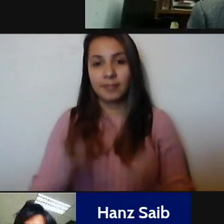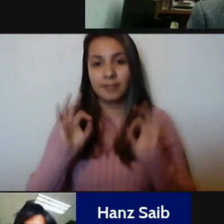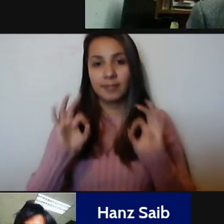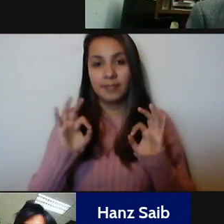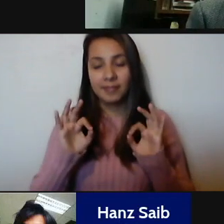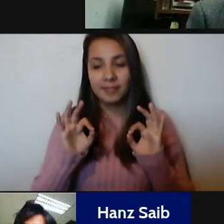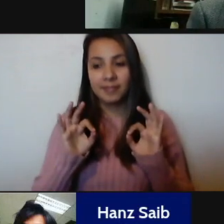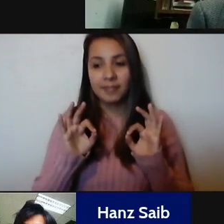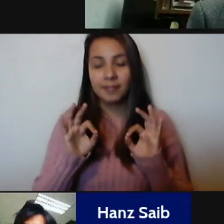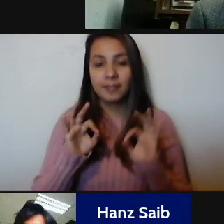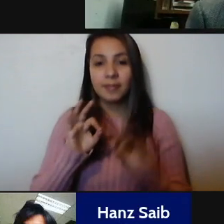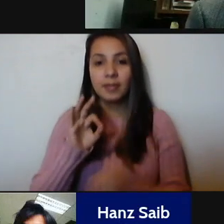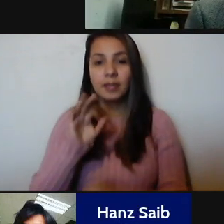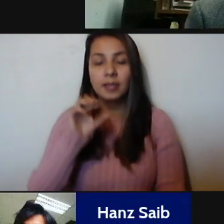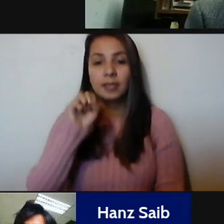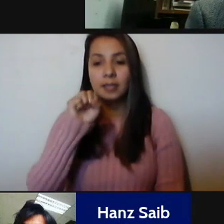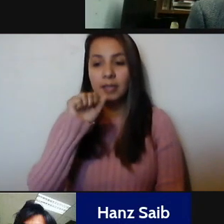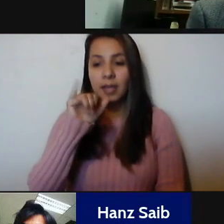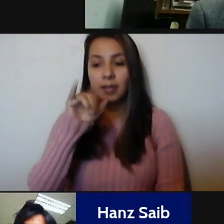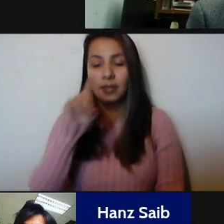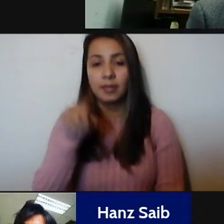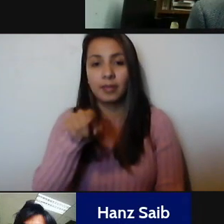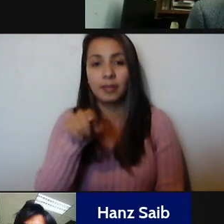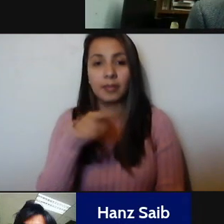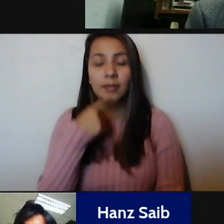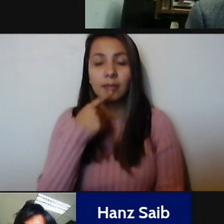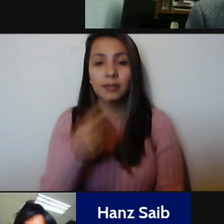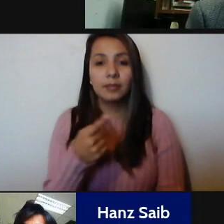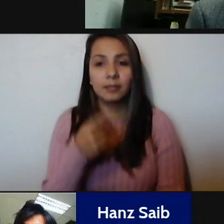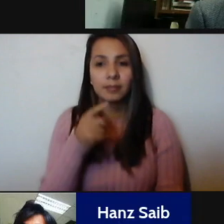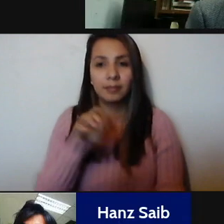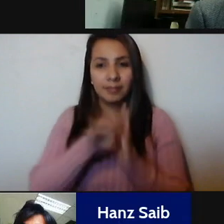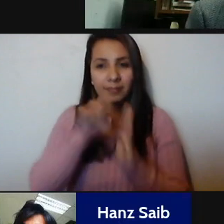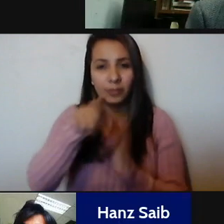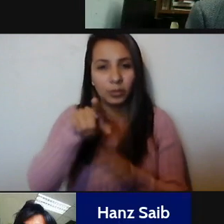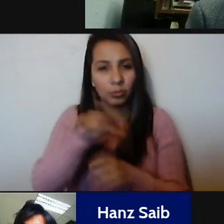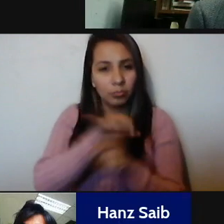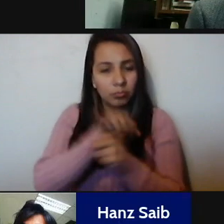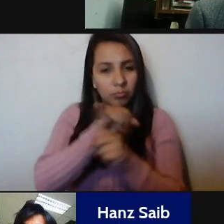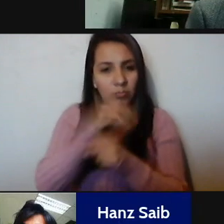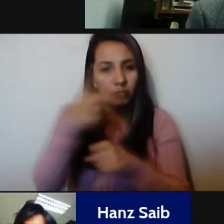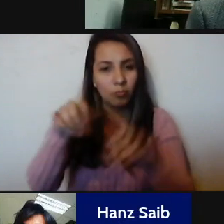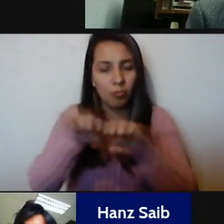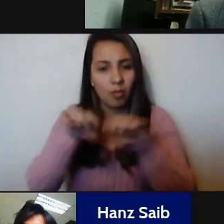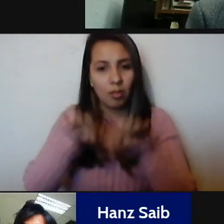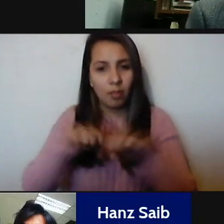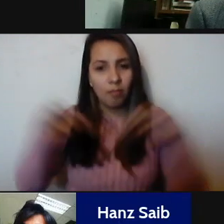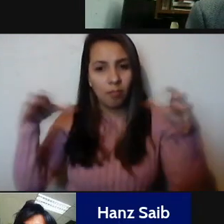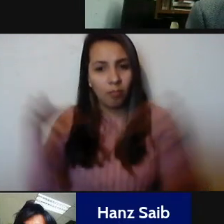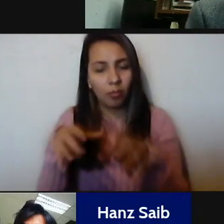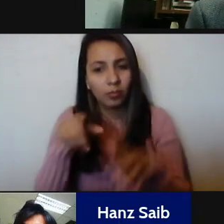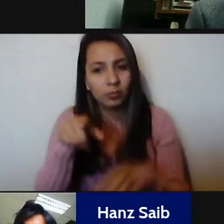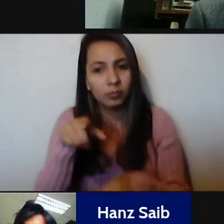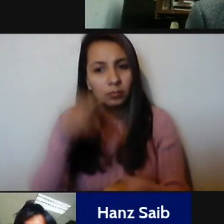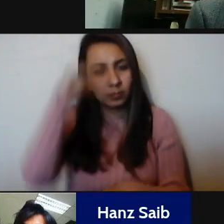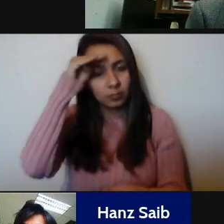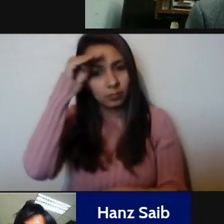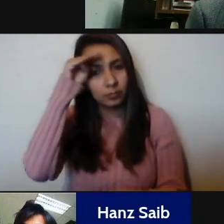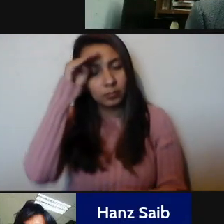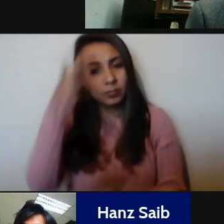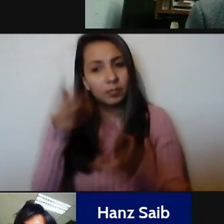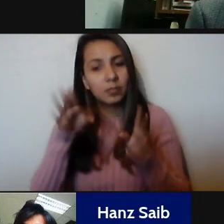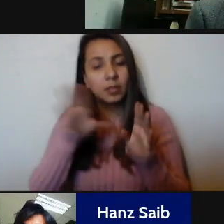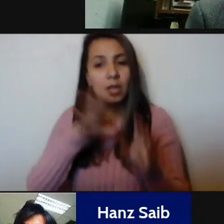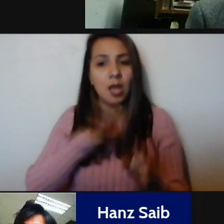Exactamente. Muy bien. Bien, Hans Saib dice, con respecto a la conclusión y al trabajo que usted y